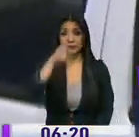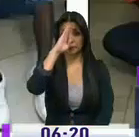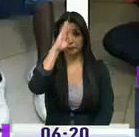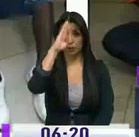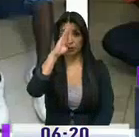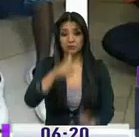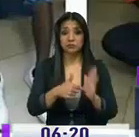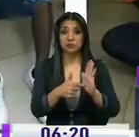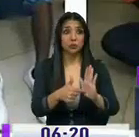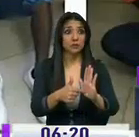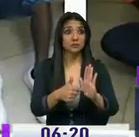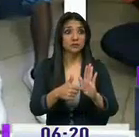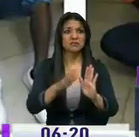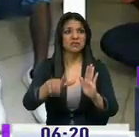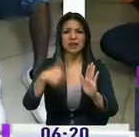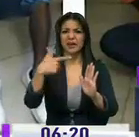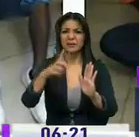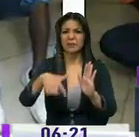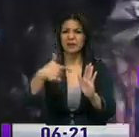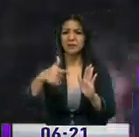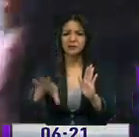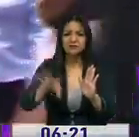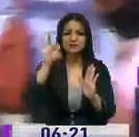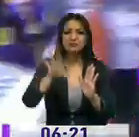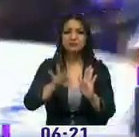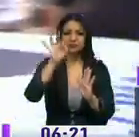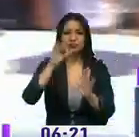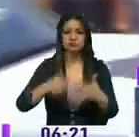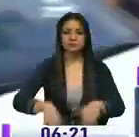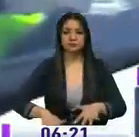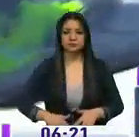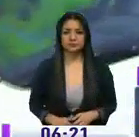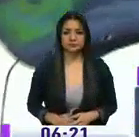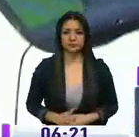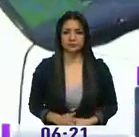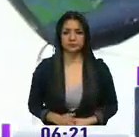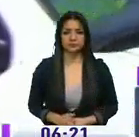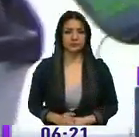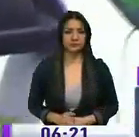armas que fueron utilizadas en la riña, informó Carlos Julio Gurumendi.